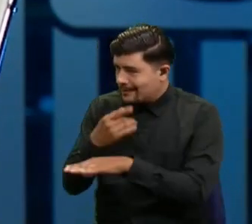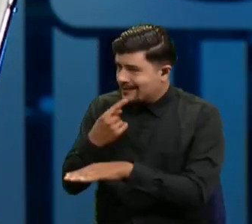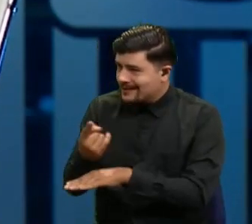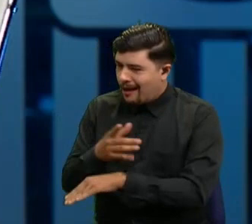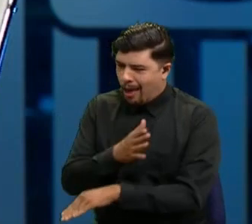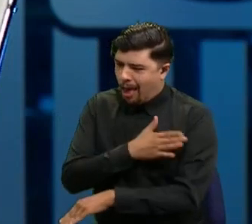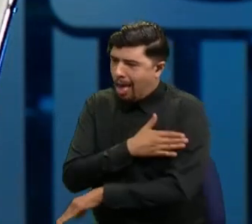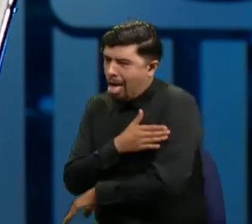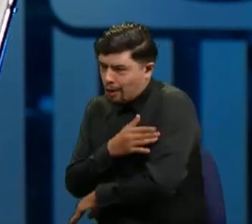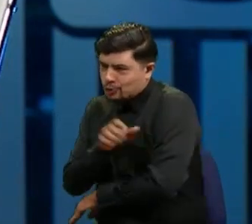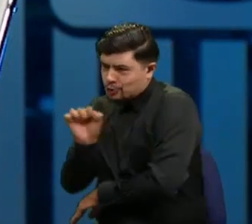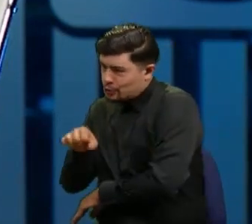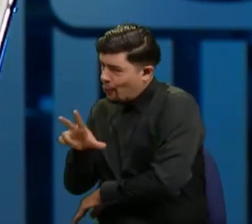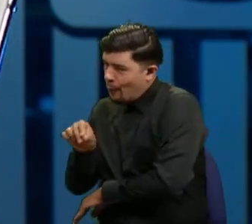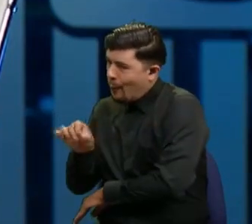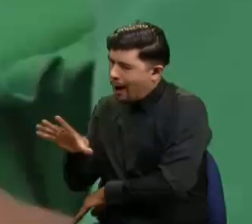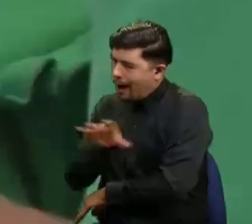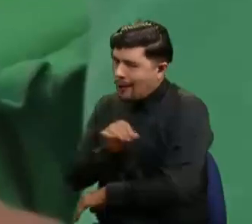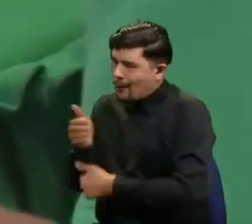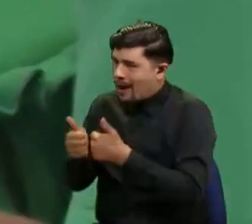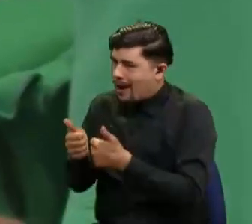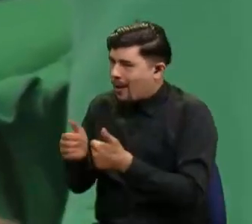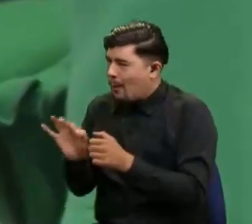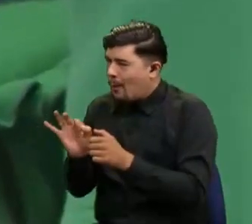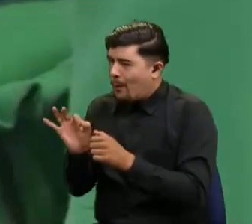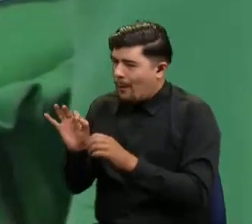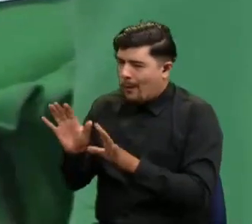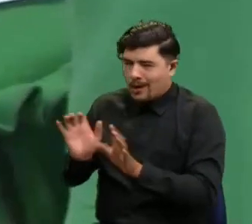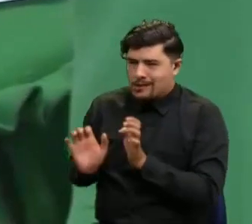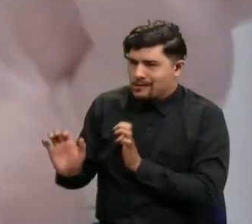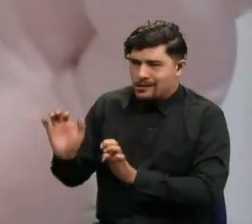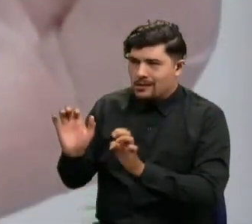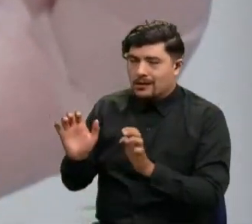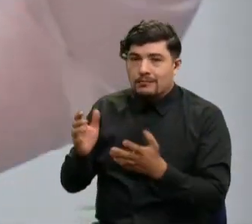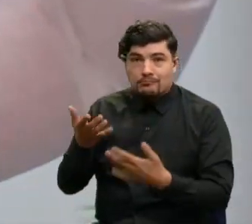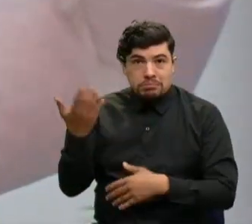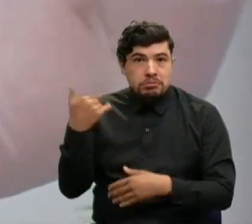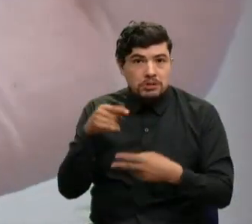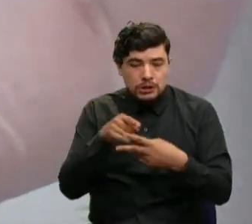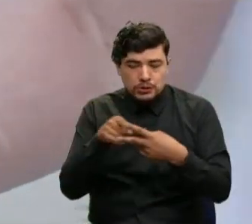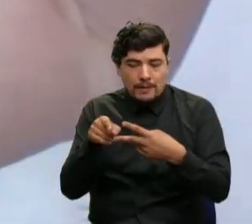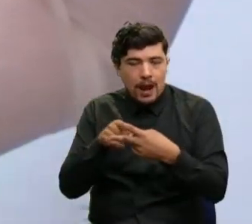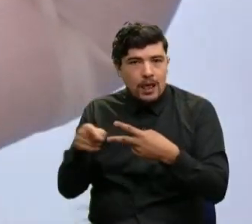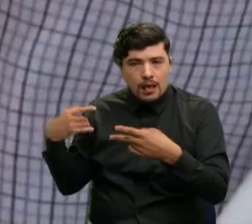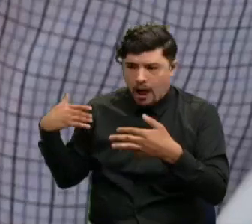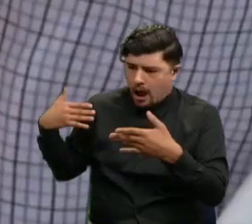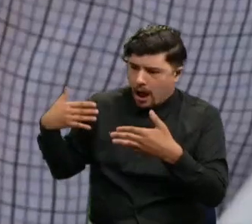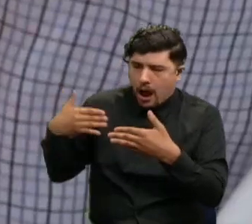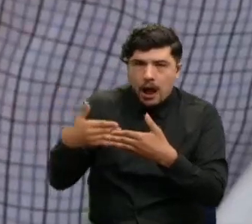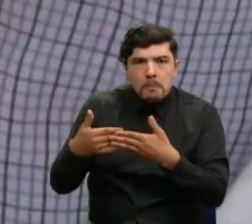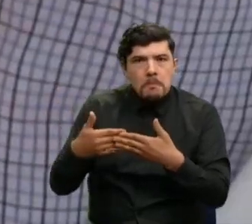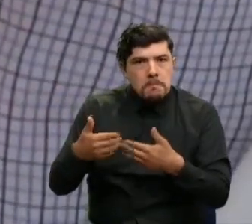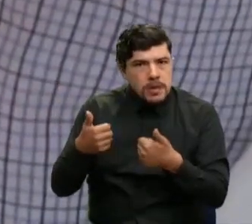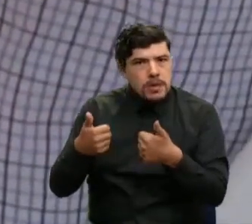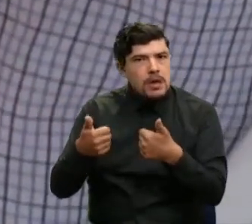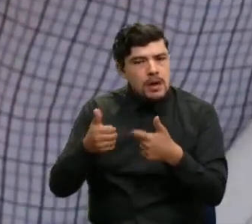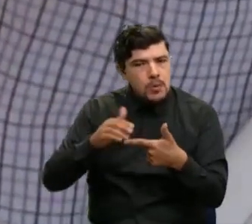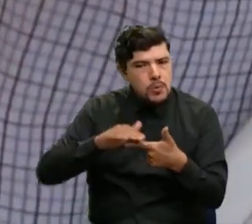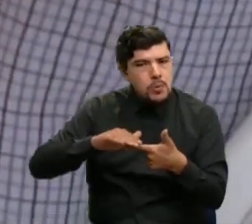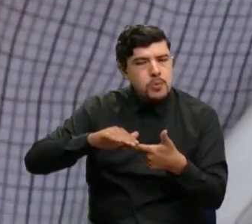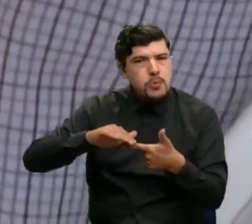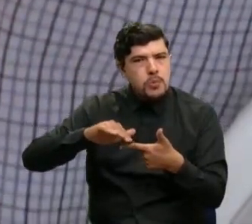Estamos viendo una tendencia un poquito favorable en las últimas 2 semanas. Yo pienso que se ha incrementado